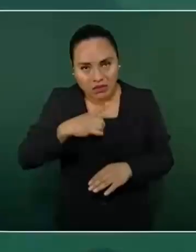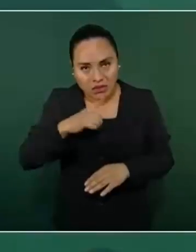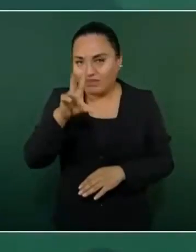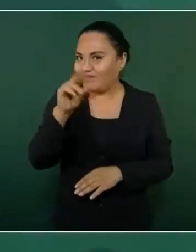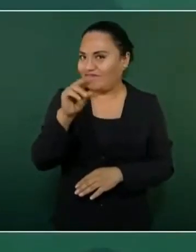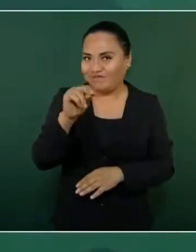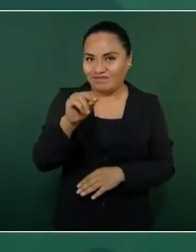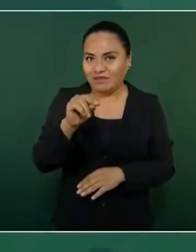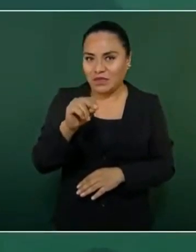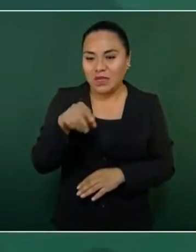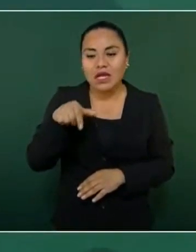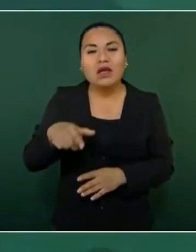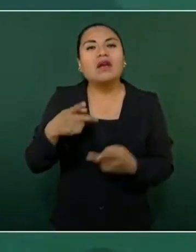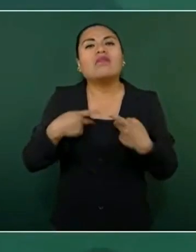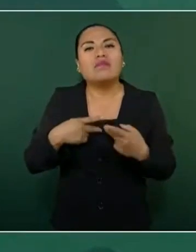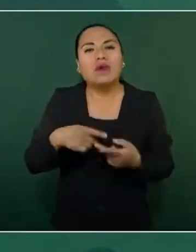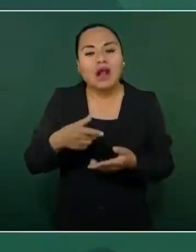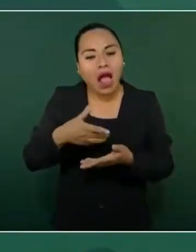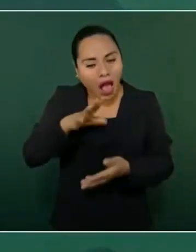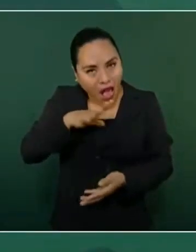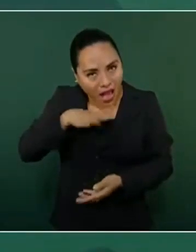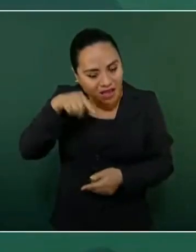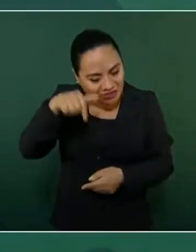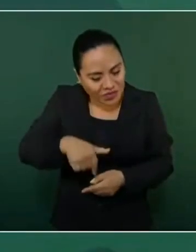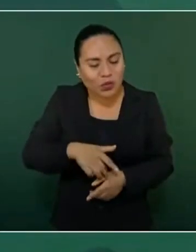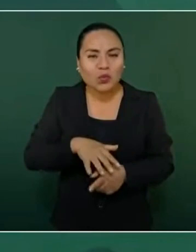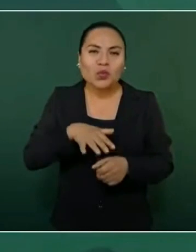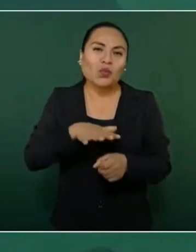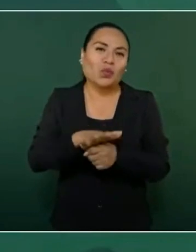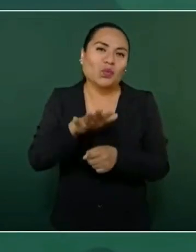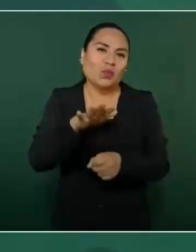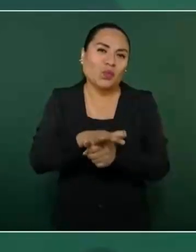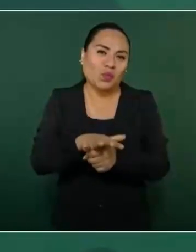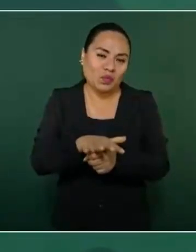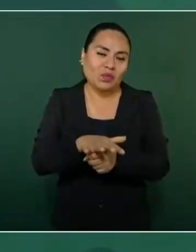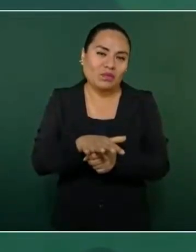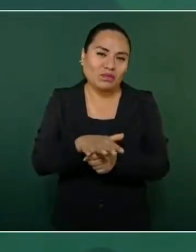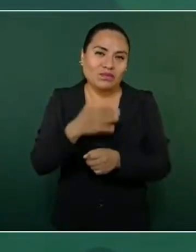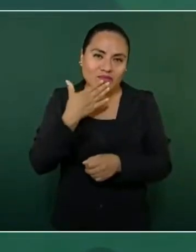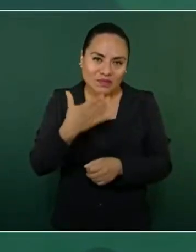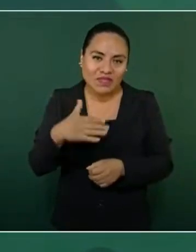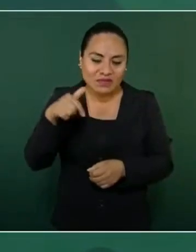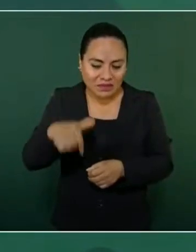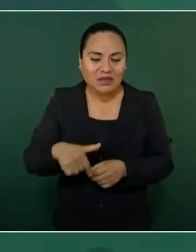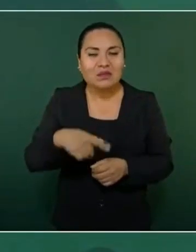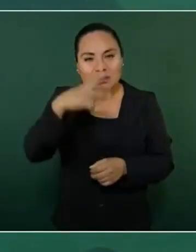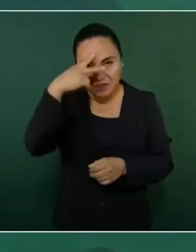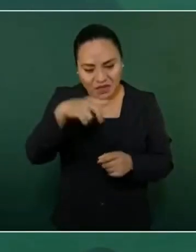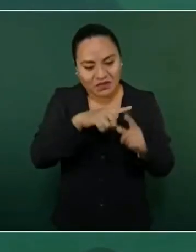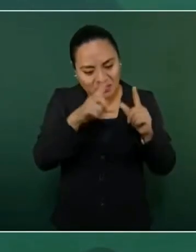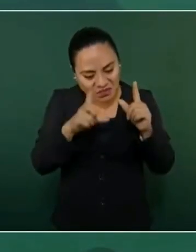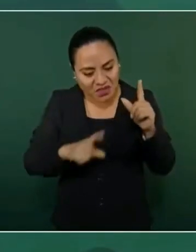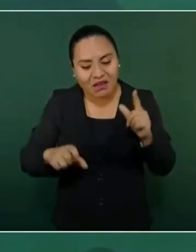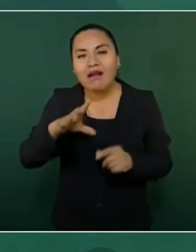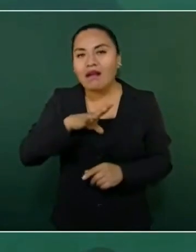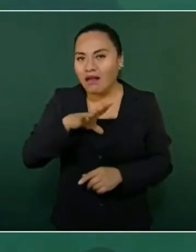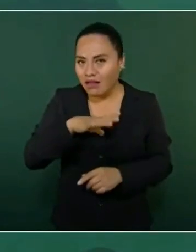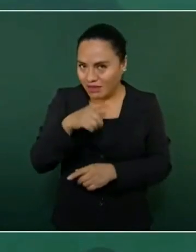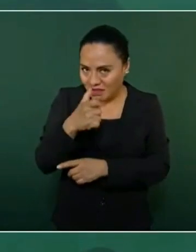Y son obras, lo mismo la rehabilitación de